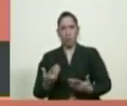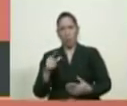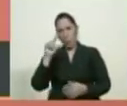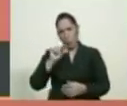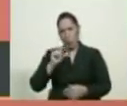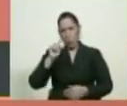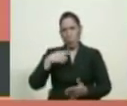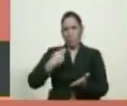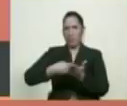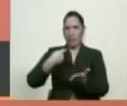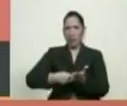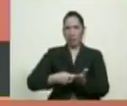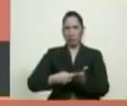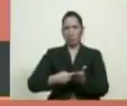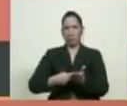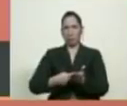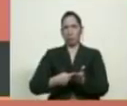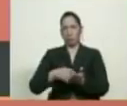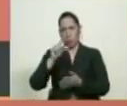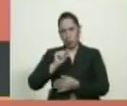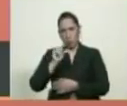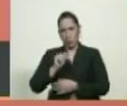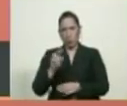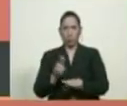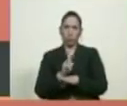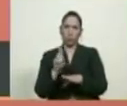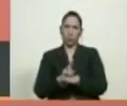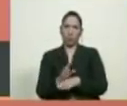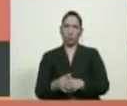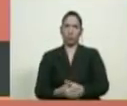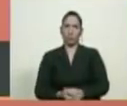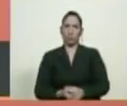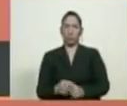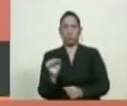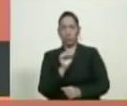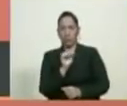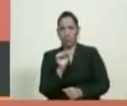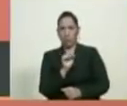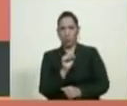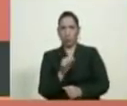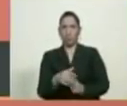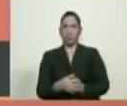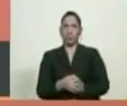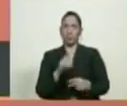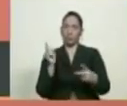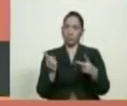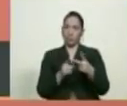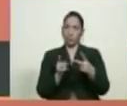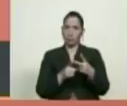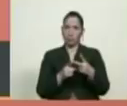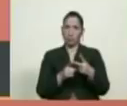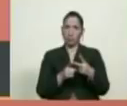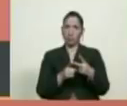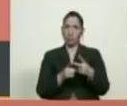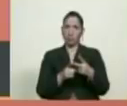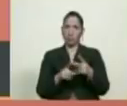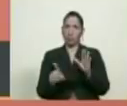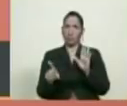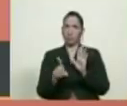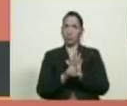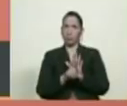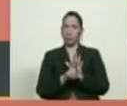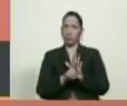pueda pagar su gasolina, para que pueda utilizar su vehículo. Con respecto al resto de los servicios públicos también, la idea es que nosotros